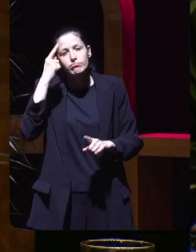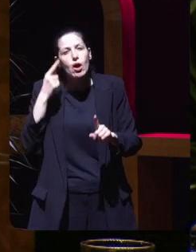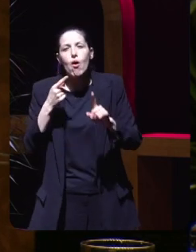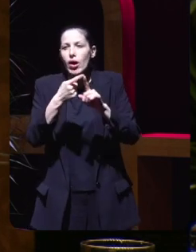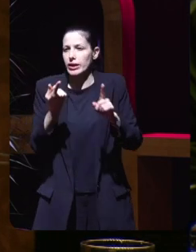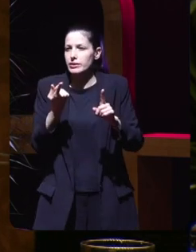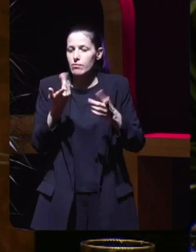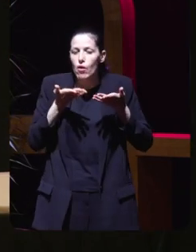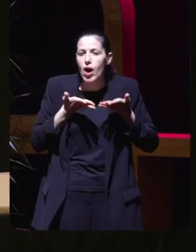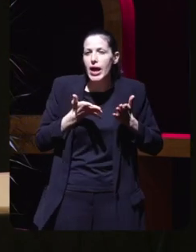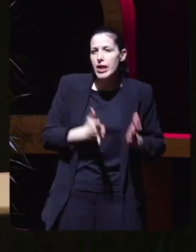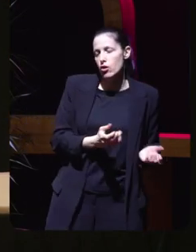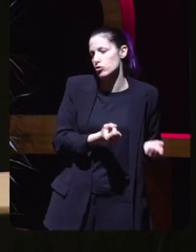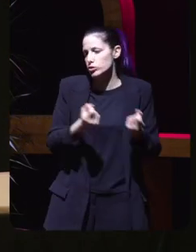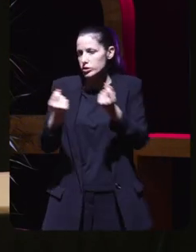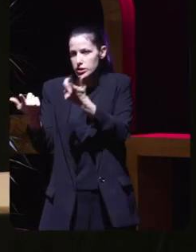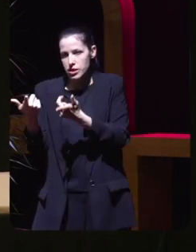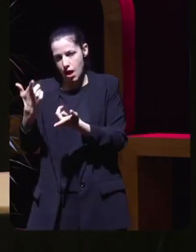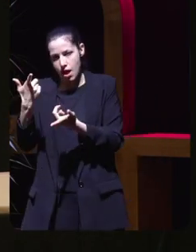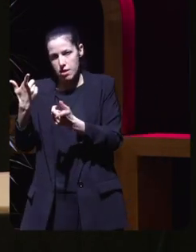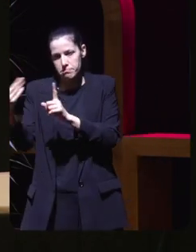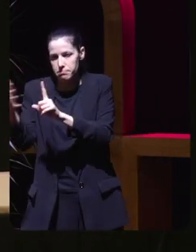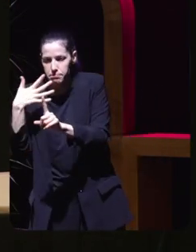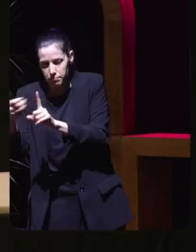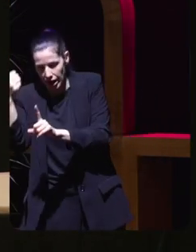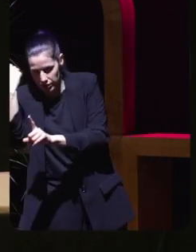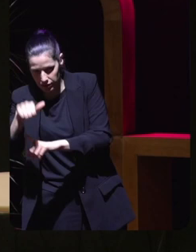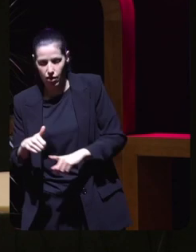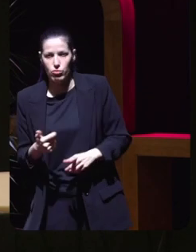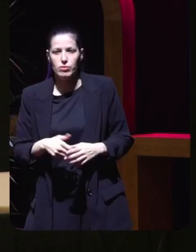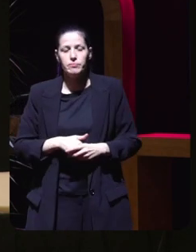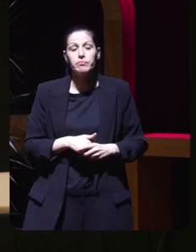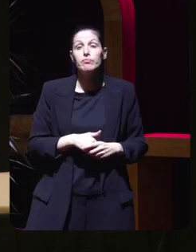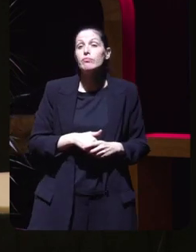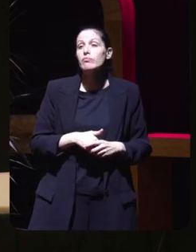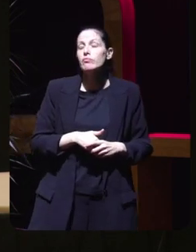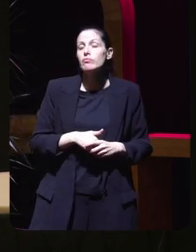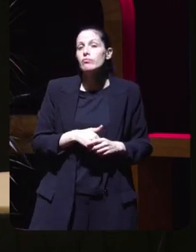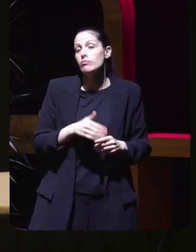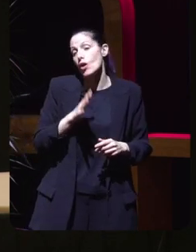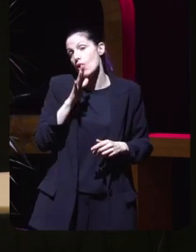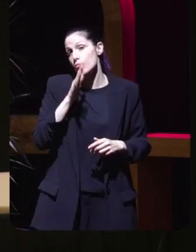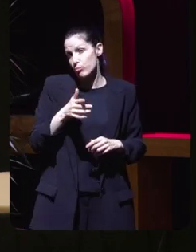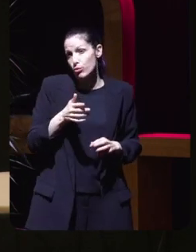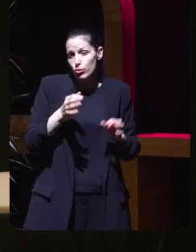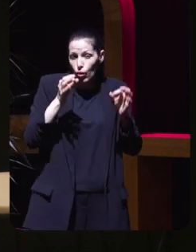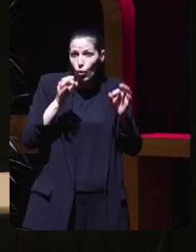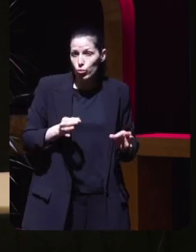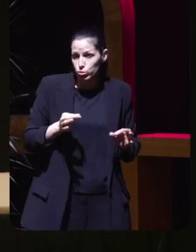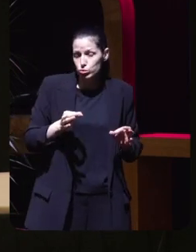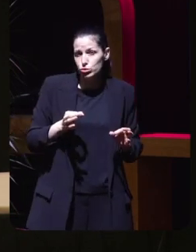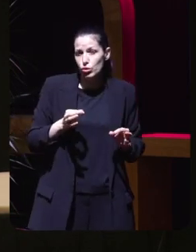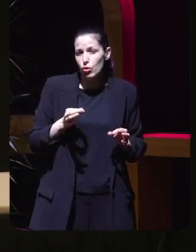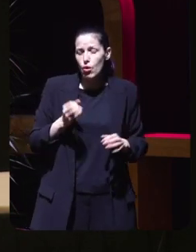depende de tener que poner un filtro agresores siempre educar en igualdad en la escuela esto viene también a colación de cantosaeo baluzo